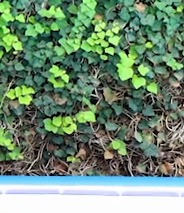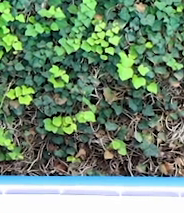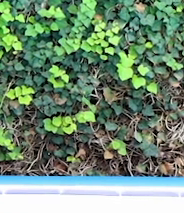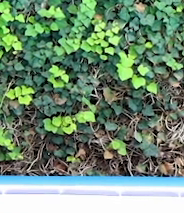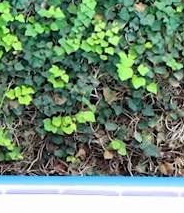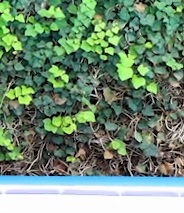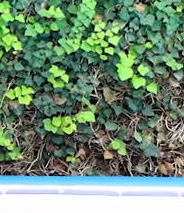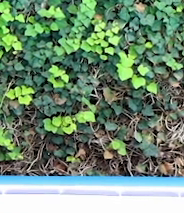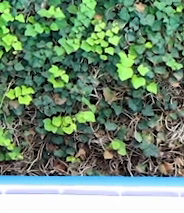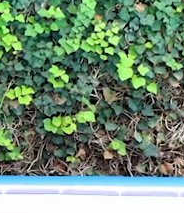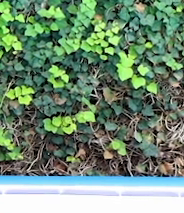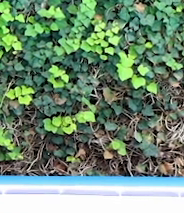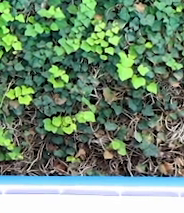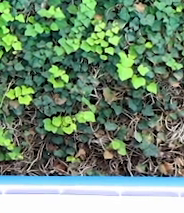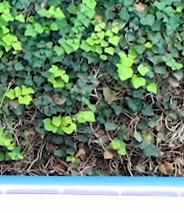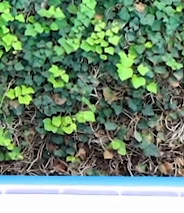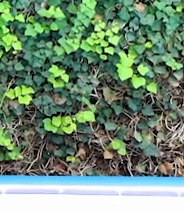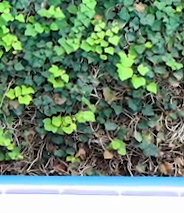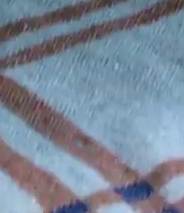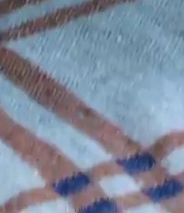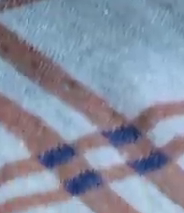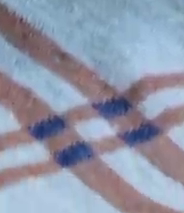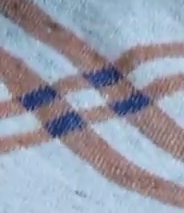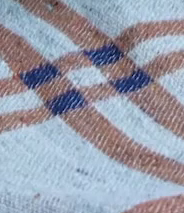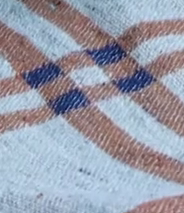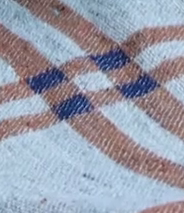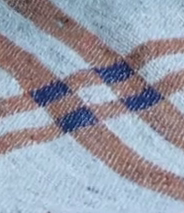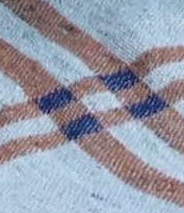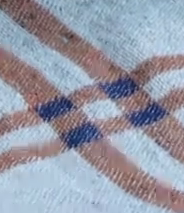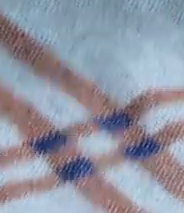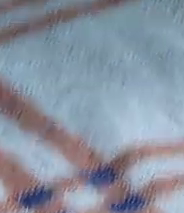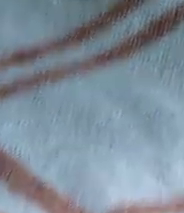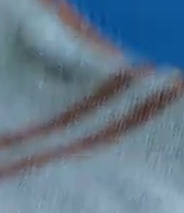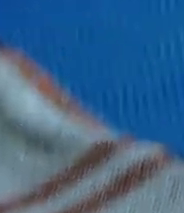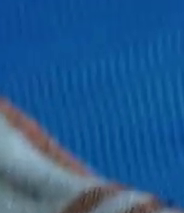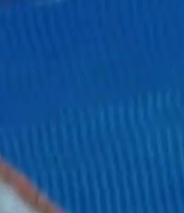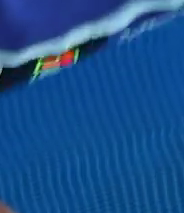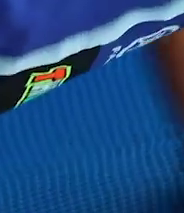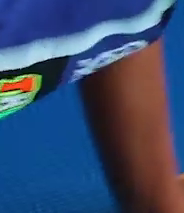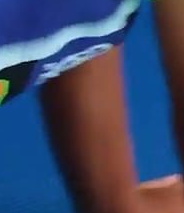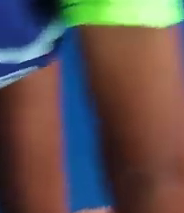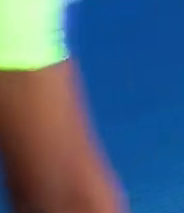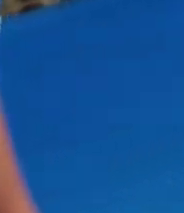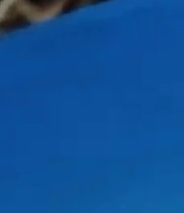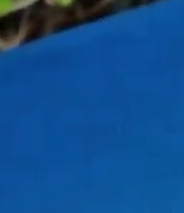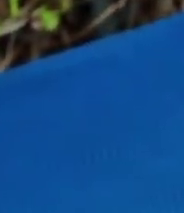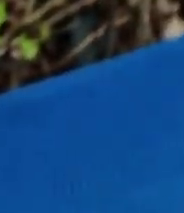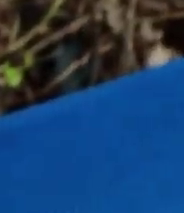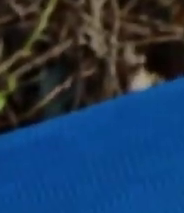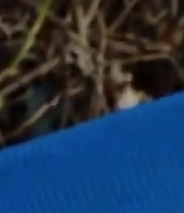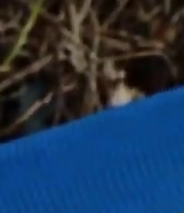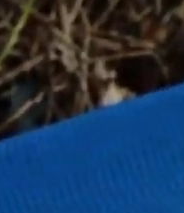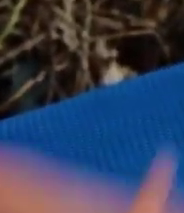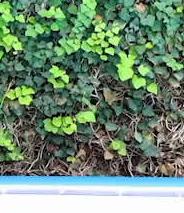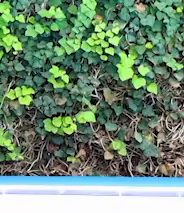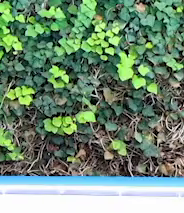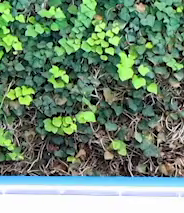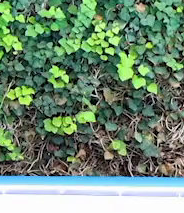bien. Tres más, al frente. Bien estirados los brazos.